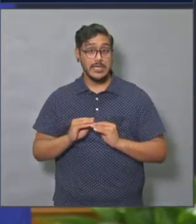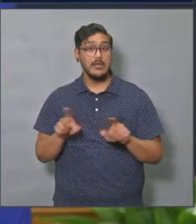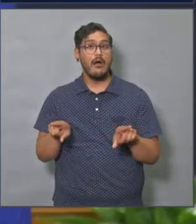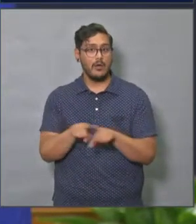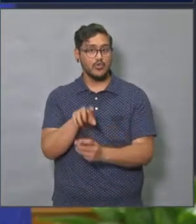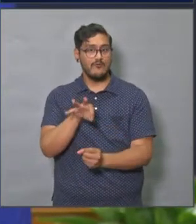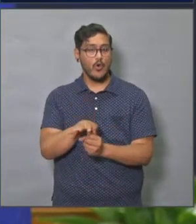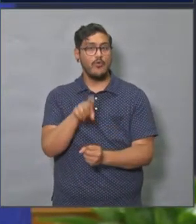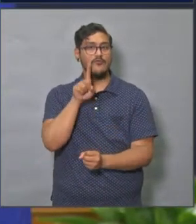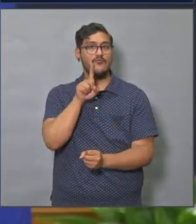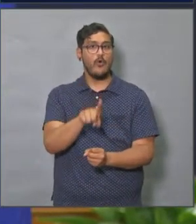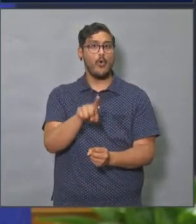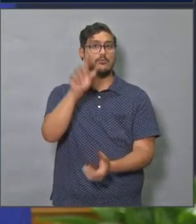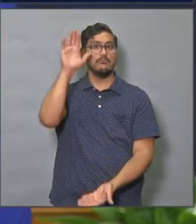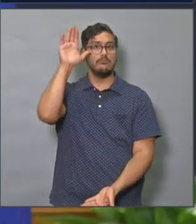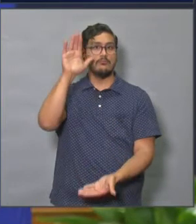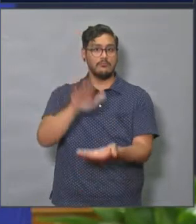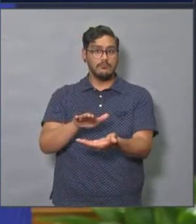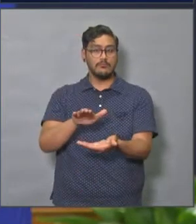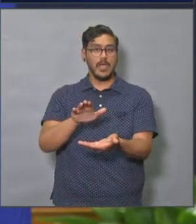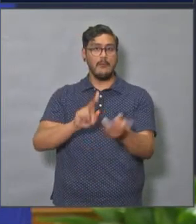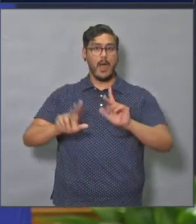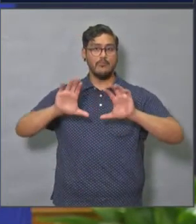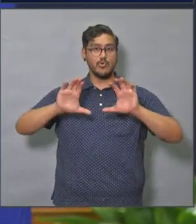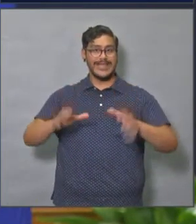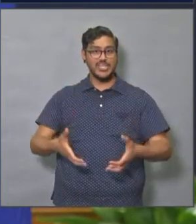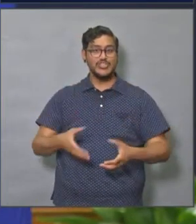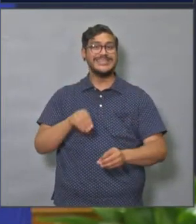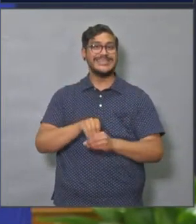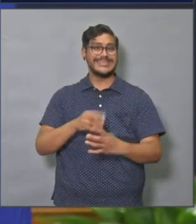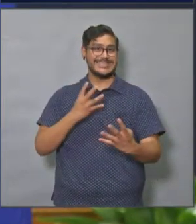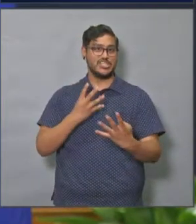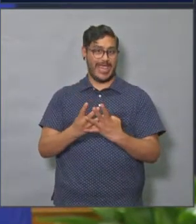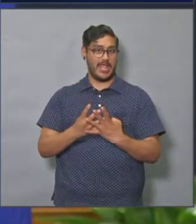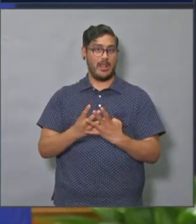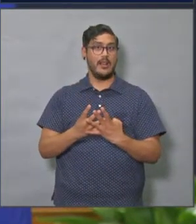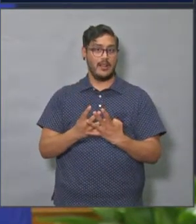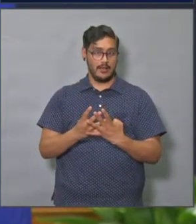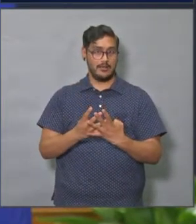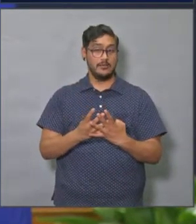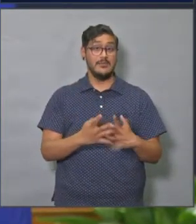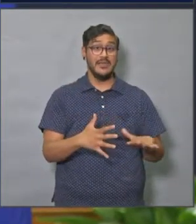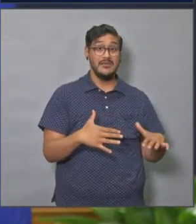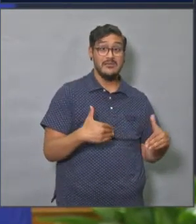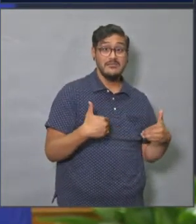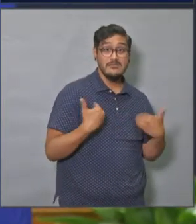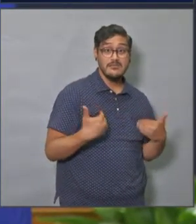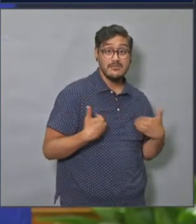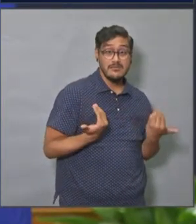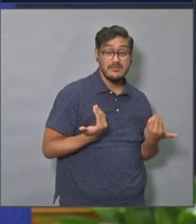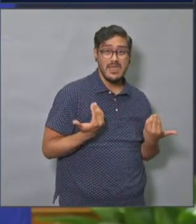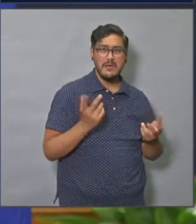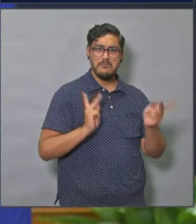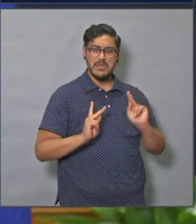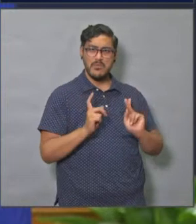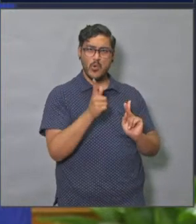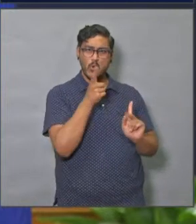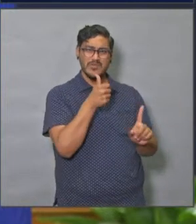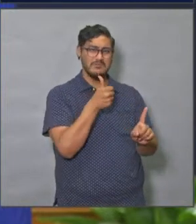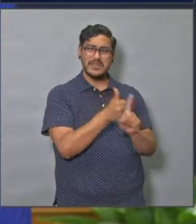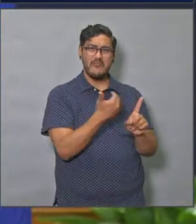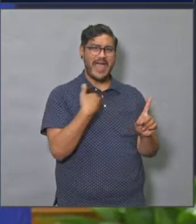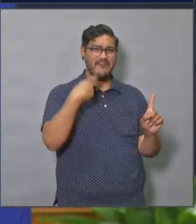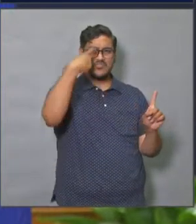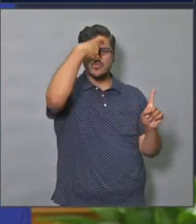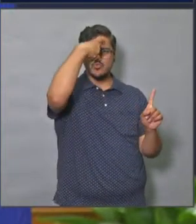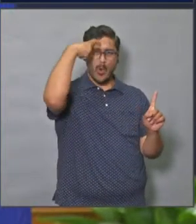reducir la población de nuestros jóvenes y adultos en el cárcel. Los jóvenes y personas que sufren de traumas